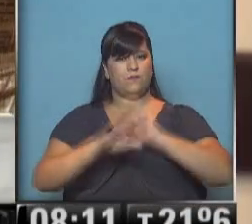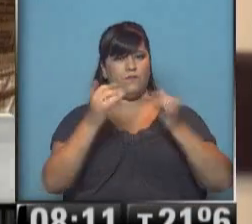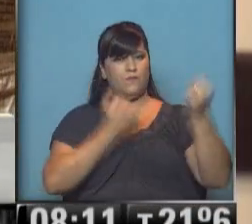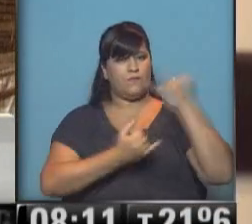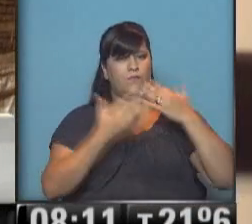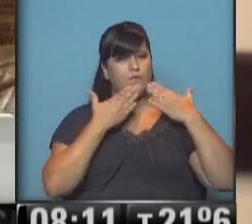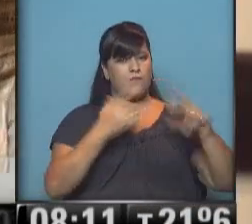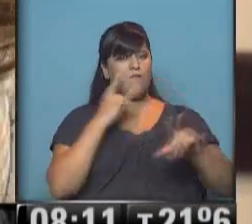raúl gracias como siempre